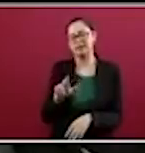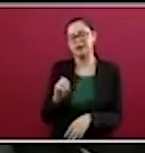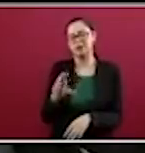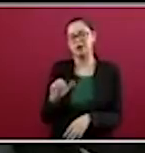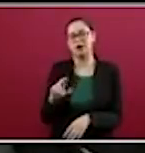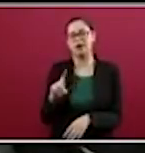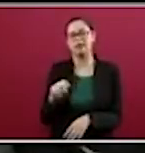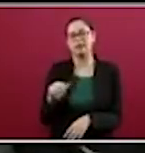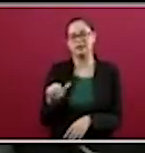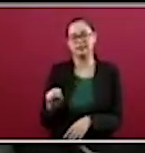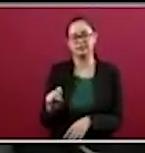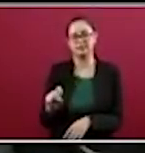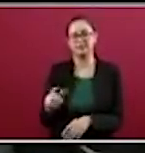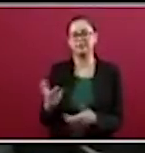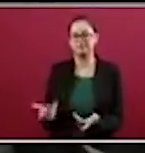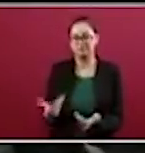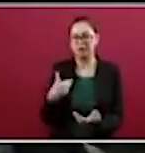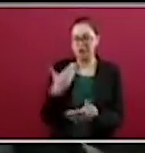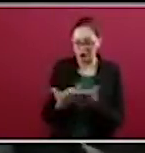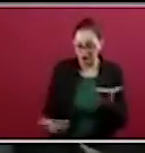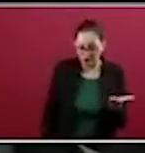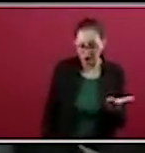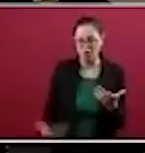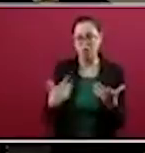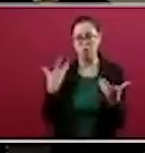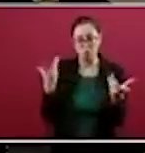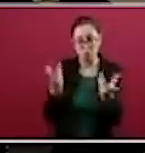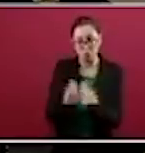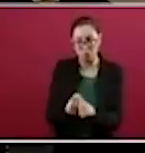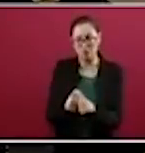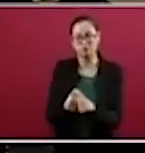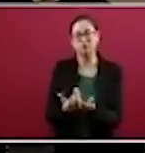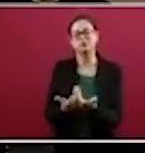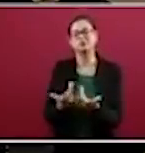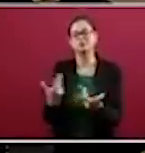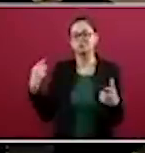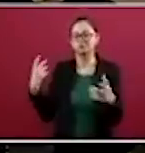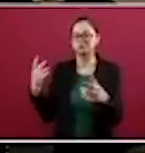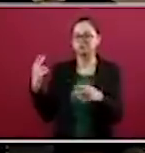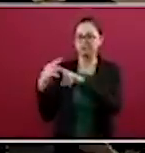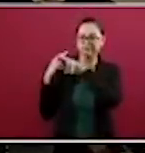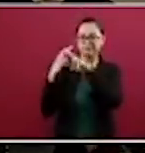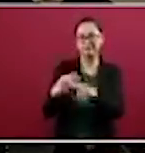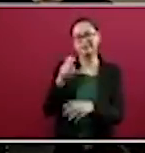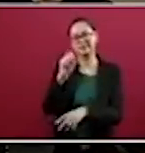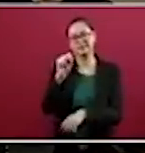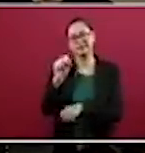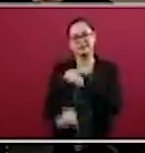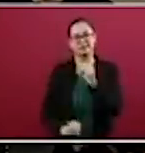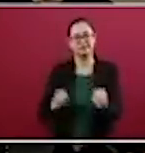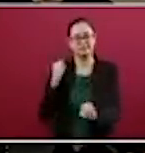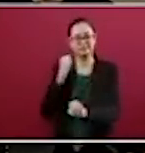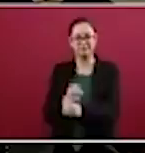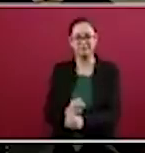acompañar ahora la celebración de los 60 años de vida de